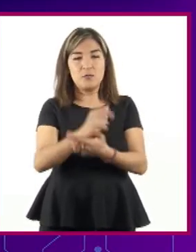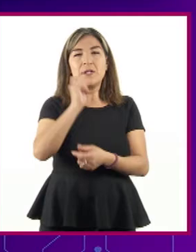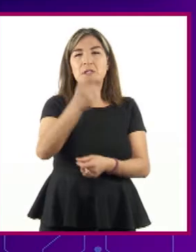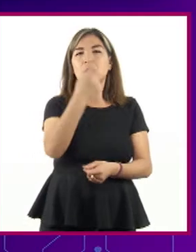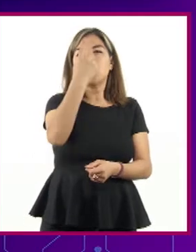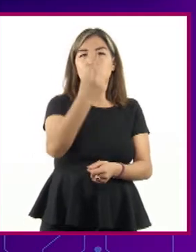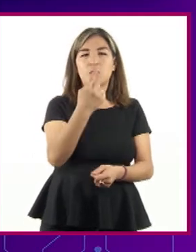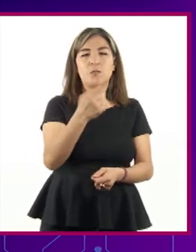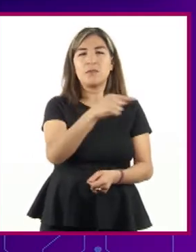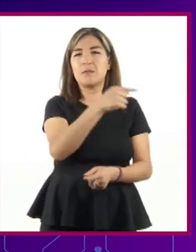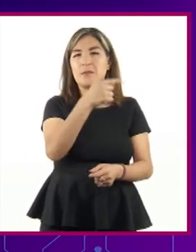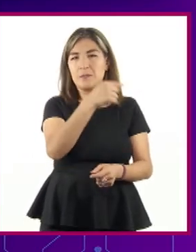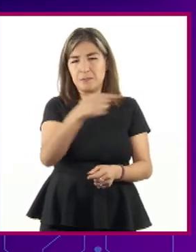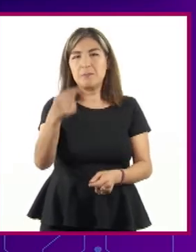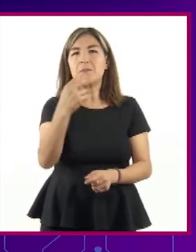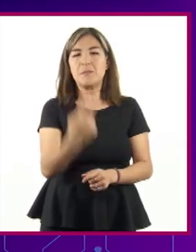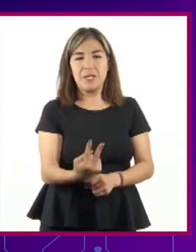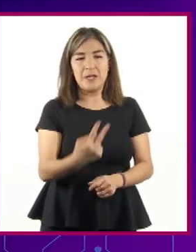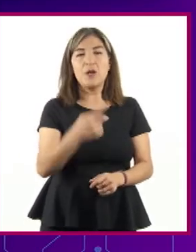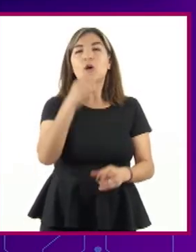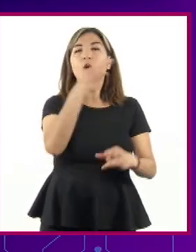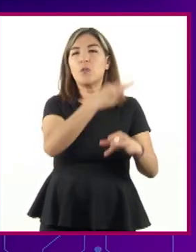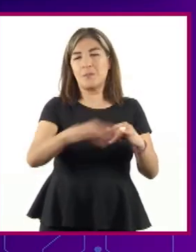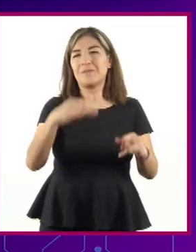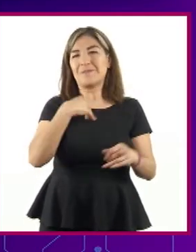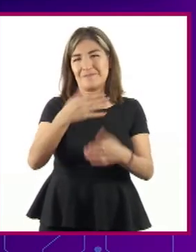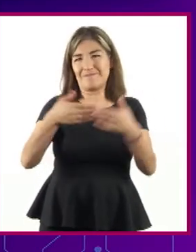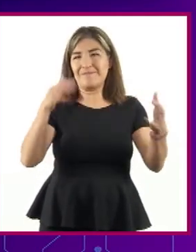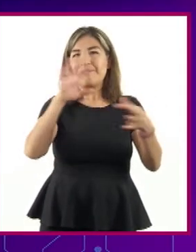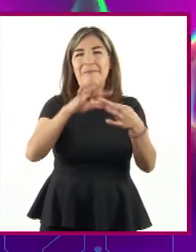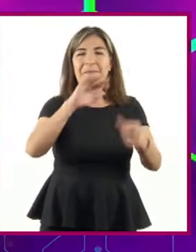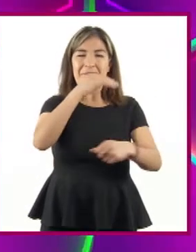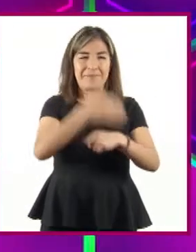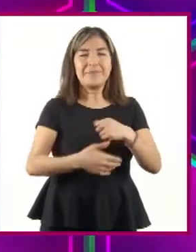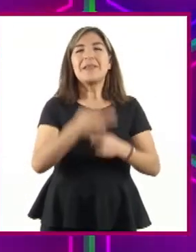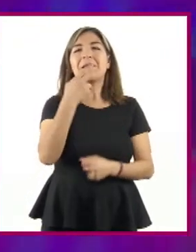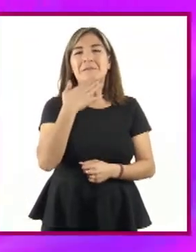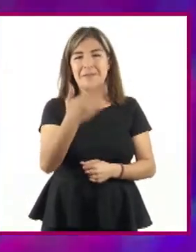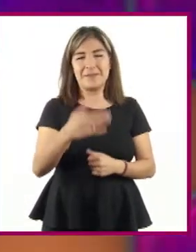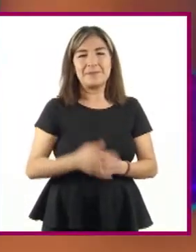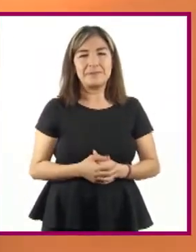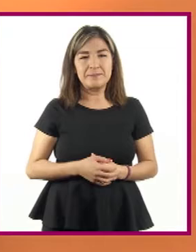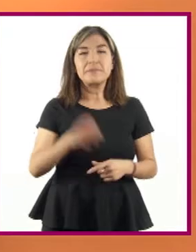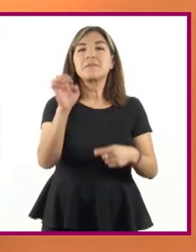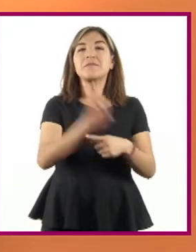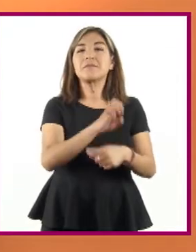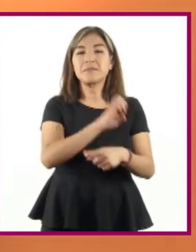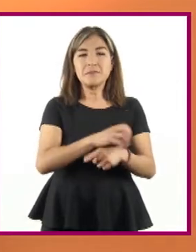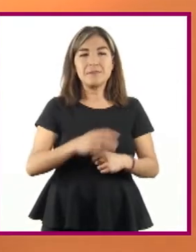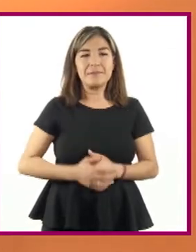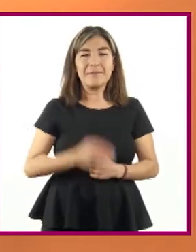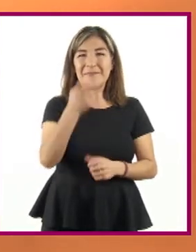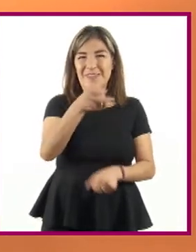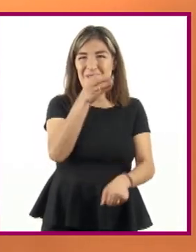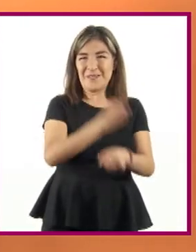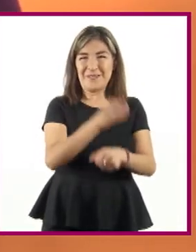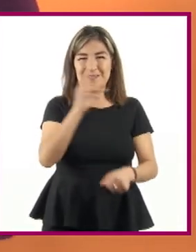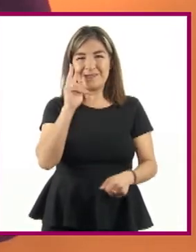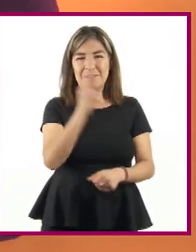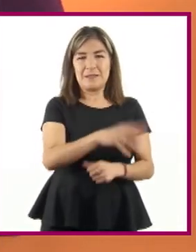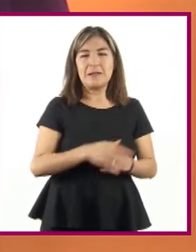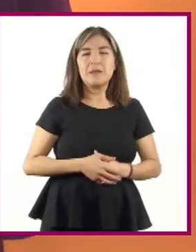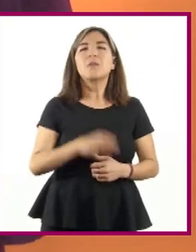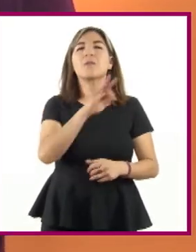que representa la mitad y concluimos lo anterior. Muy bien, Leslie. Entonces, a partir de lo que acabamos de ver,